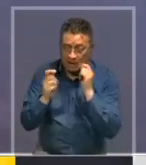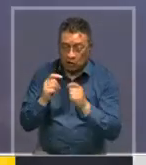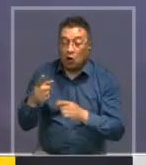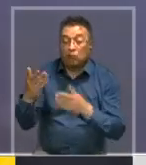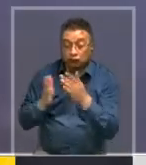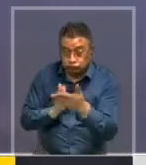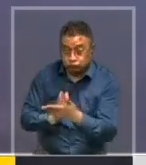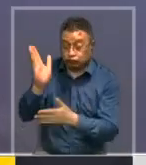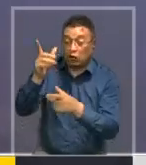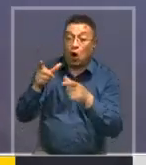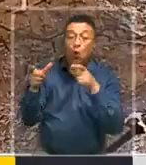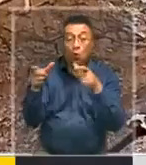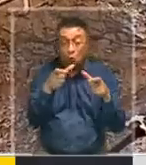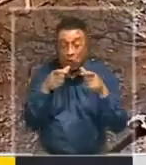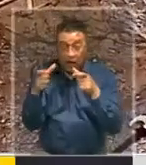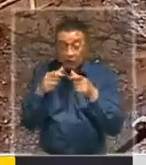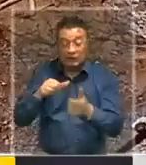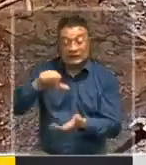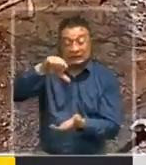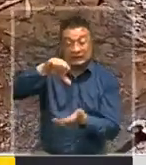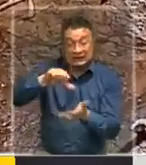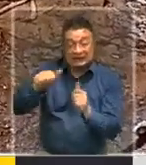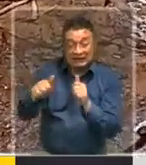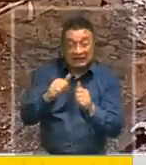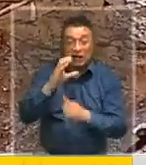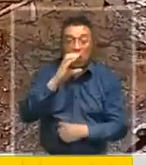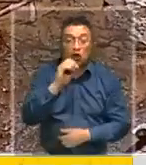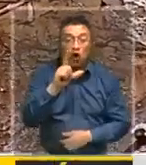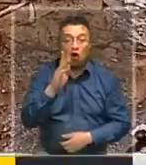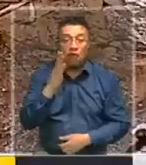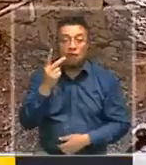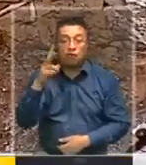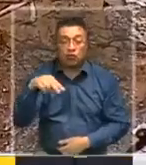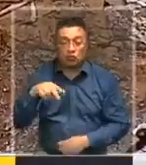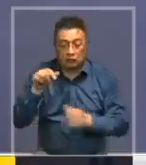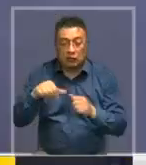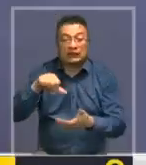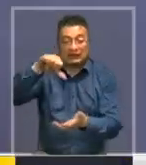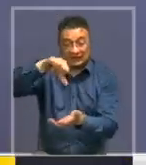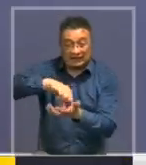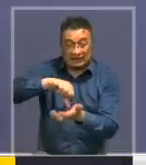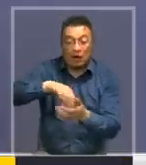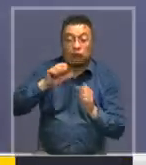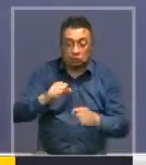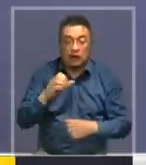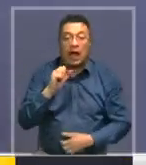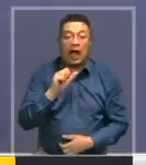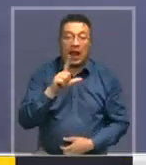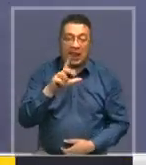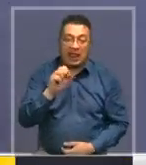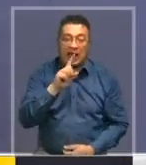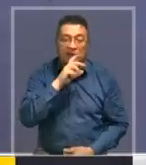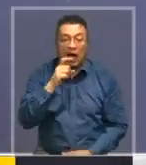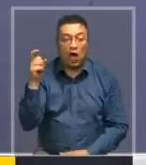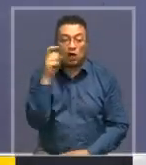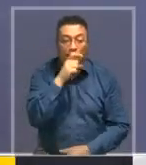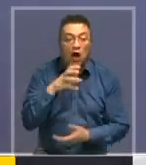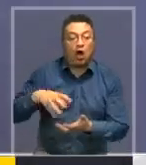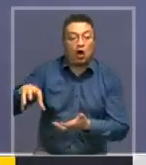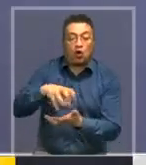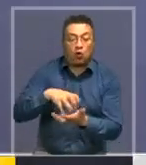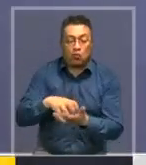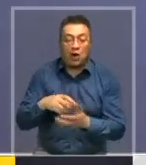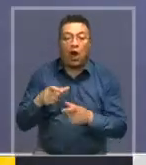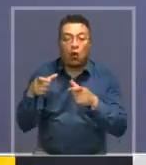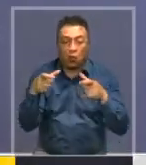Curacaví, cerca de la central aquí de Colbún, donde hubo peligro de propagación a la central. Por eso se declara la alerta roja para la comuna de Curacaví